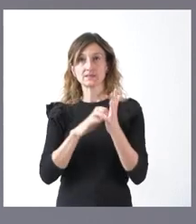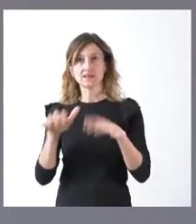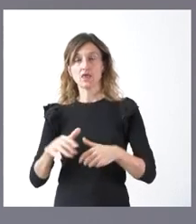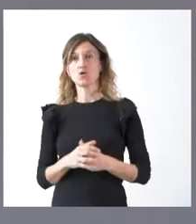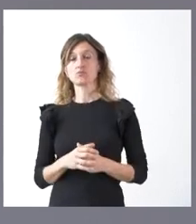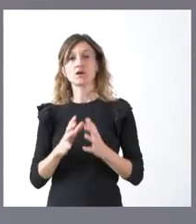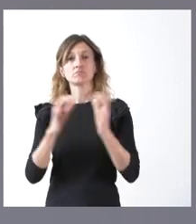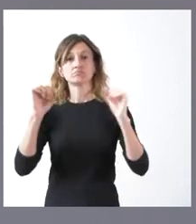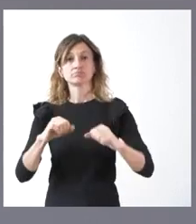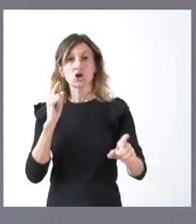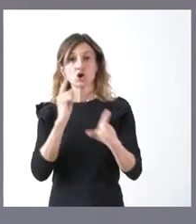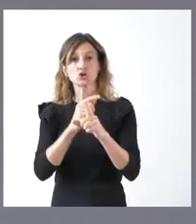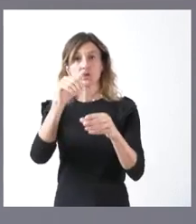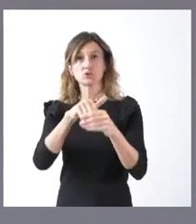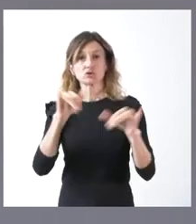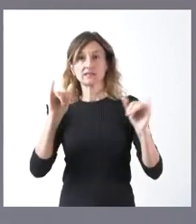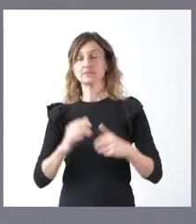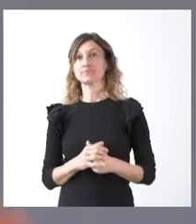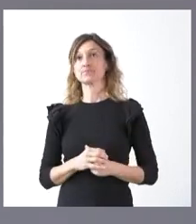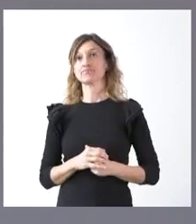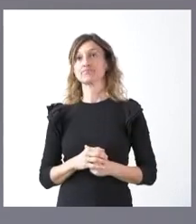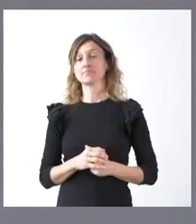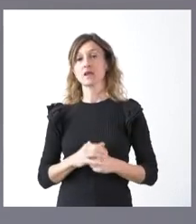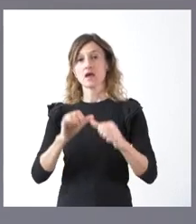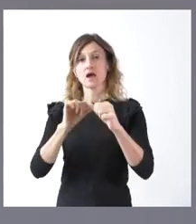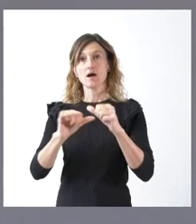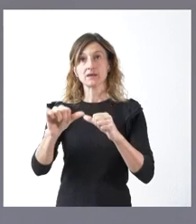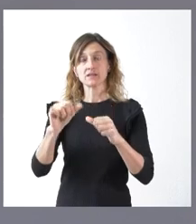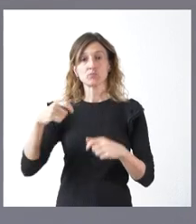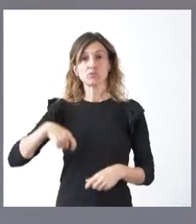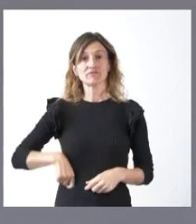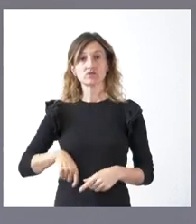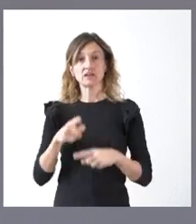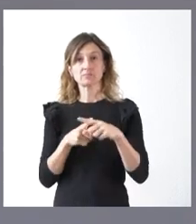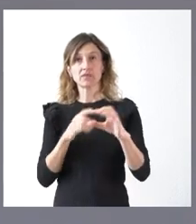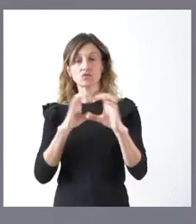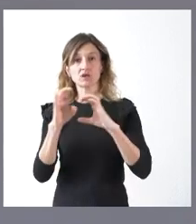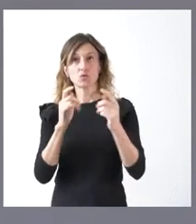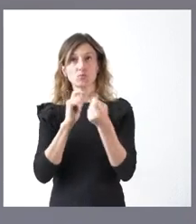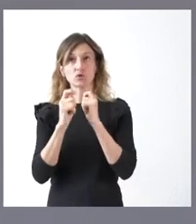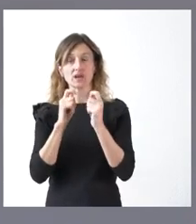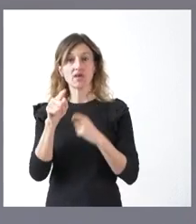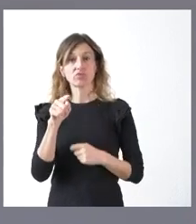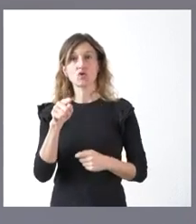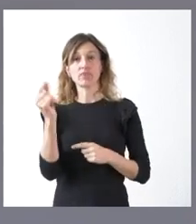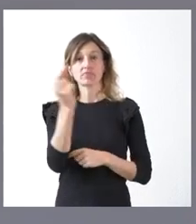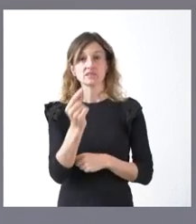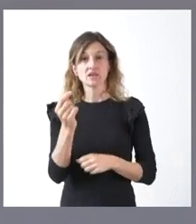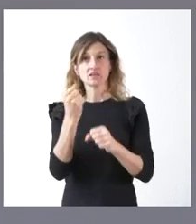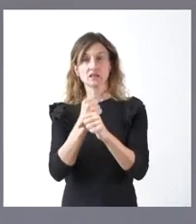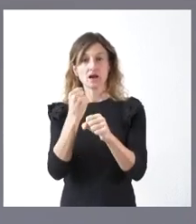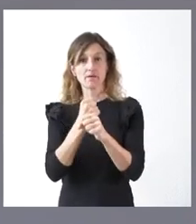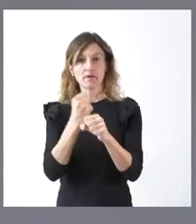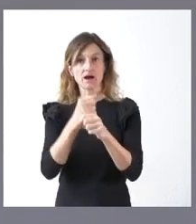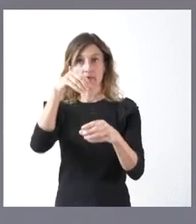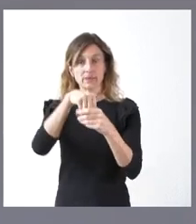se aprobó sin ningún voto en contra a partir de ahí son los profesionales del medio de comunicación quienes diseñan y trabajan en